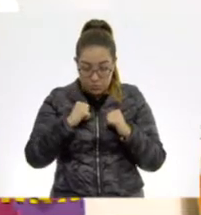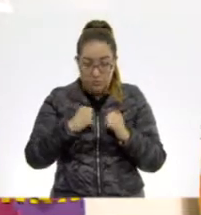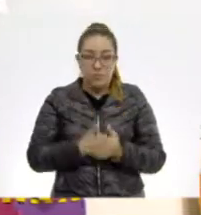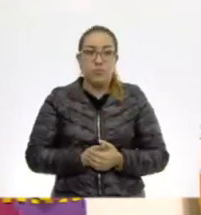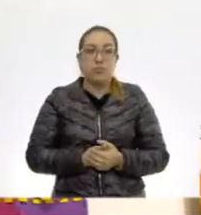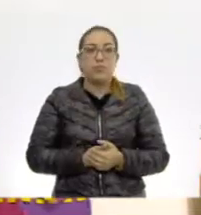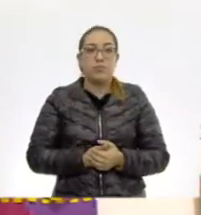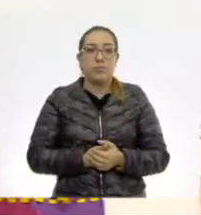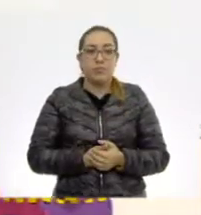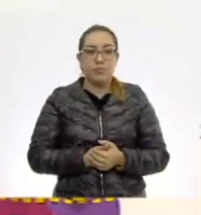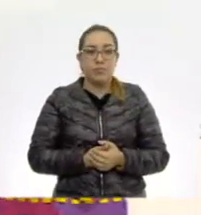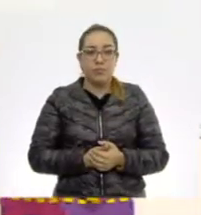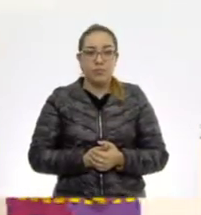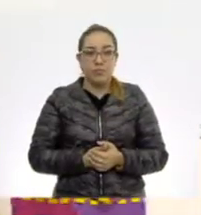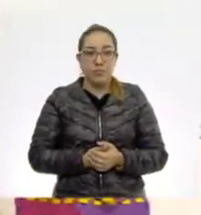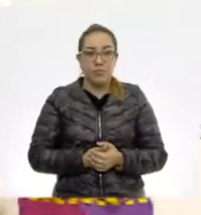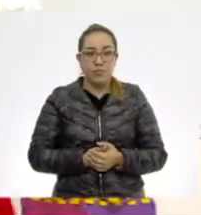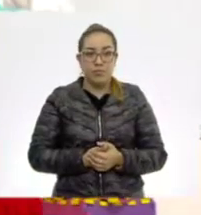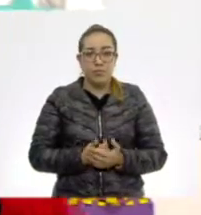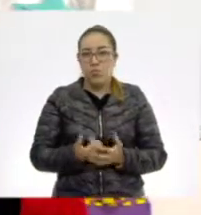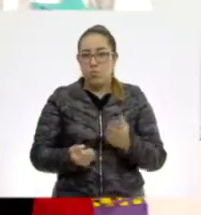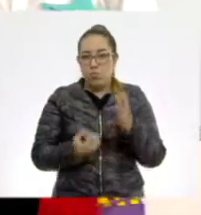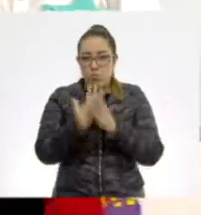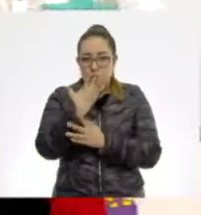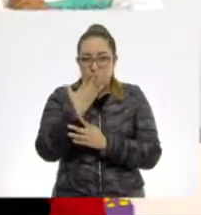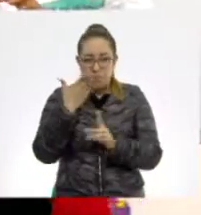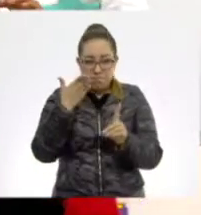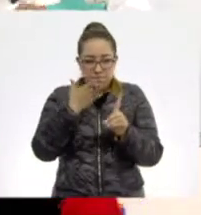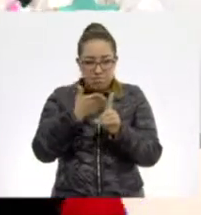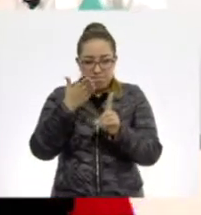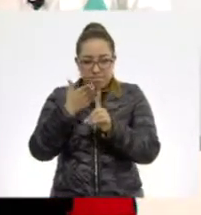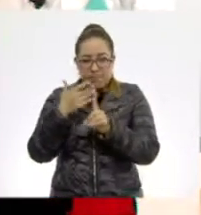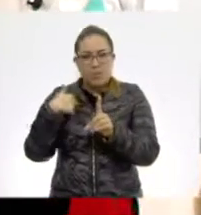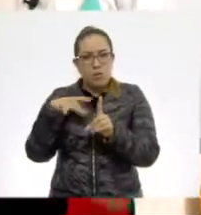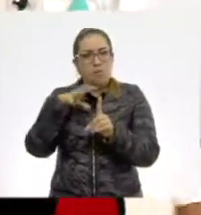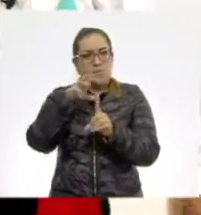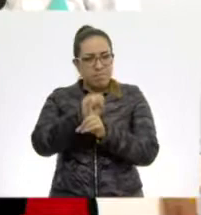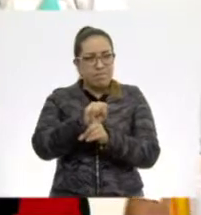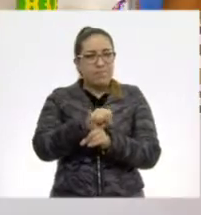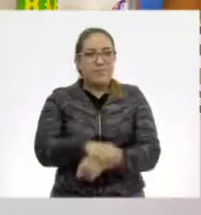para siempre afrontar nuevos retos, que es lo que me dice la gente y me hace feliz.